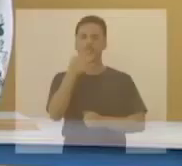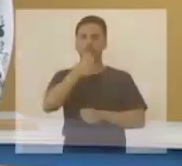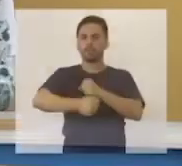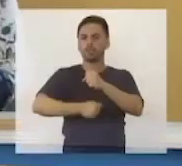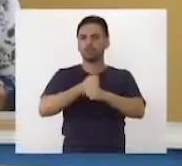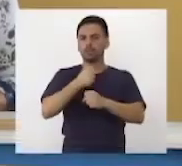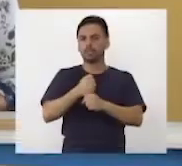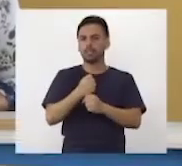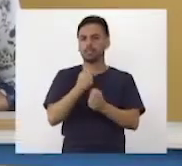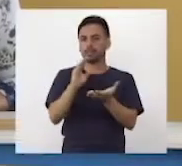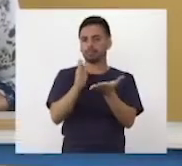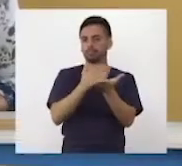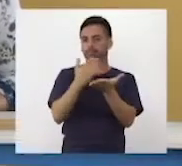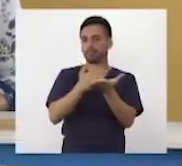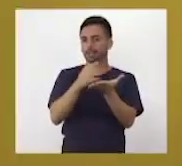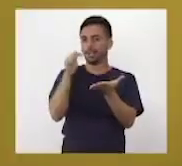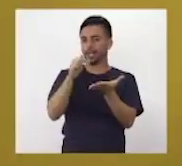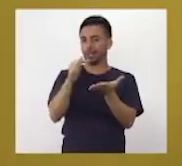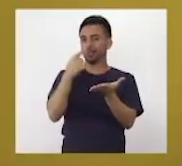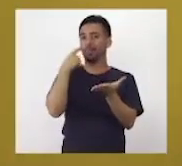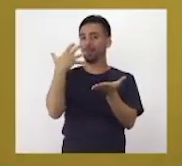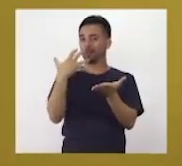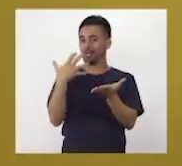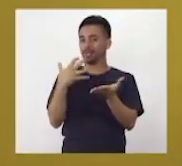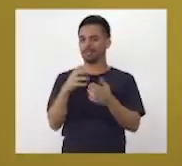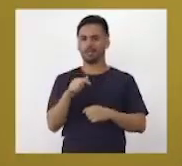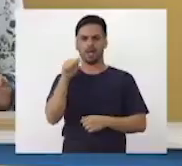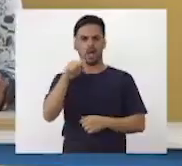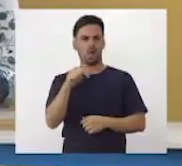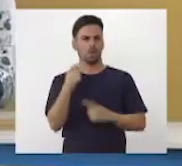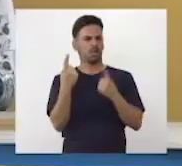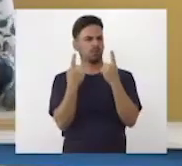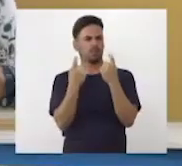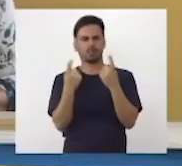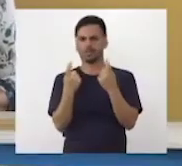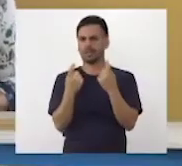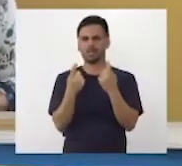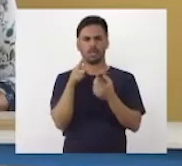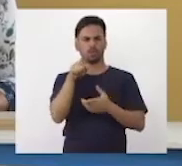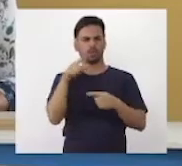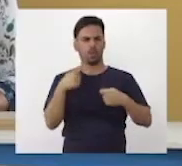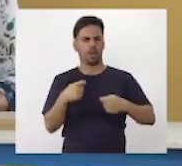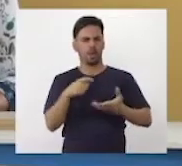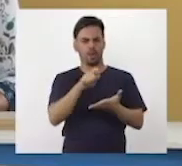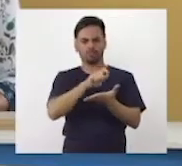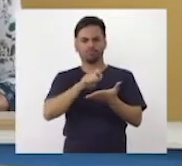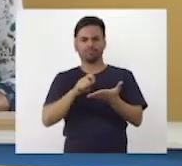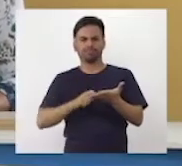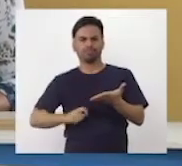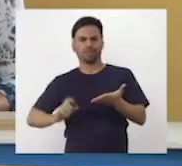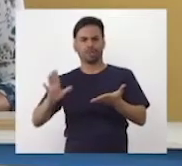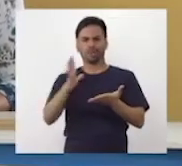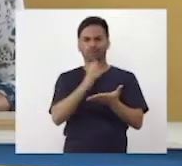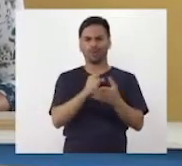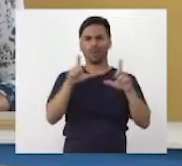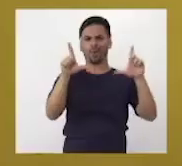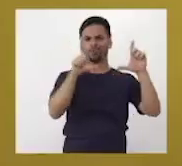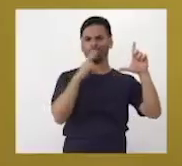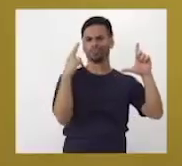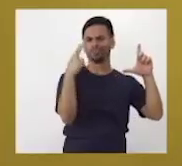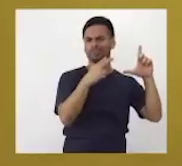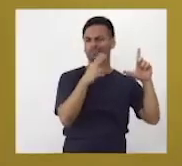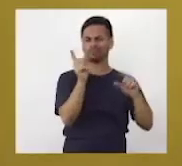Siempre utiliza tu libro de texto. No es necesario que copies todo lo que aparece en las